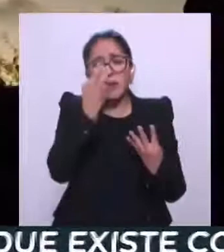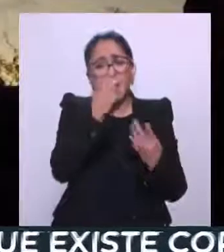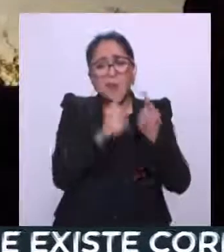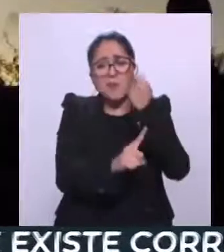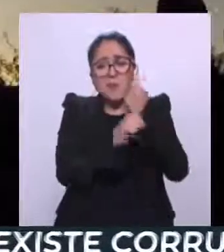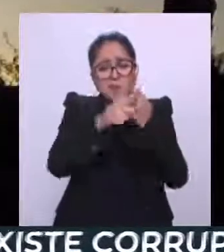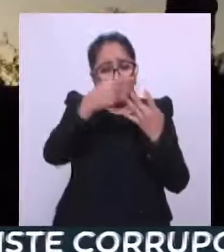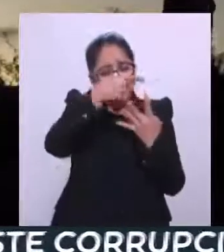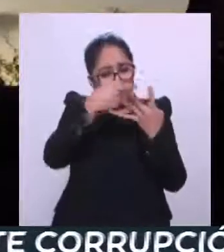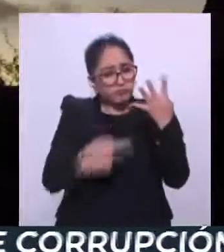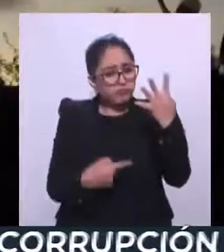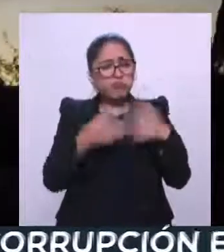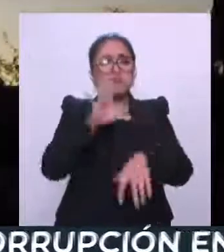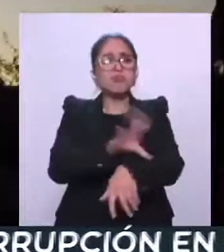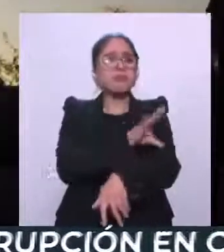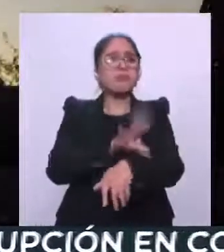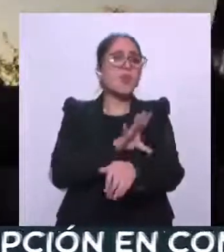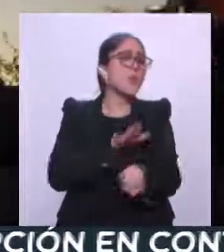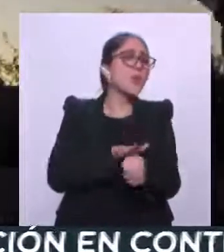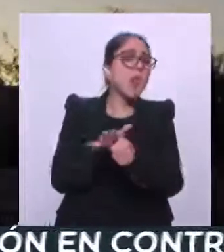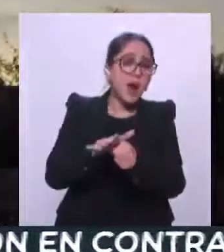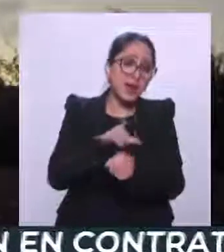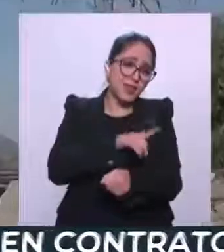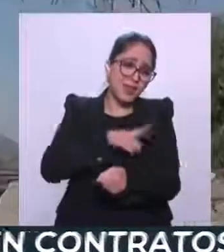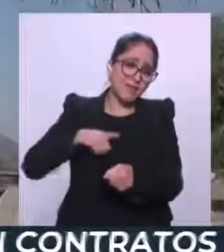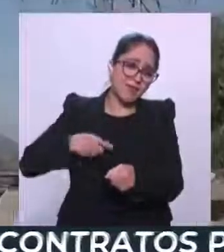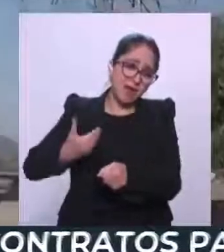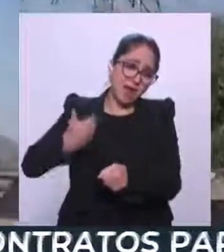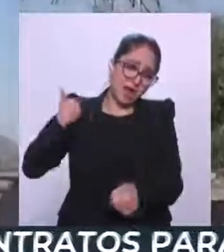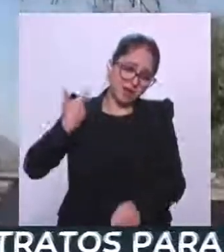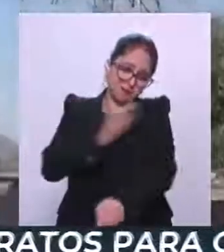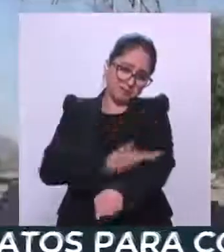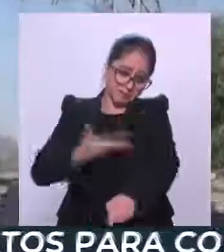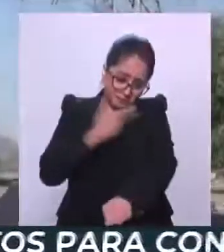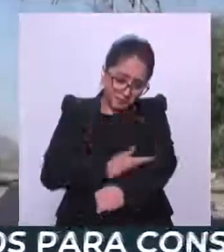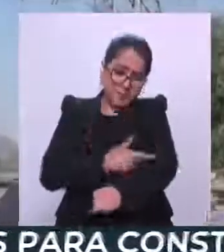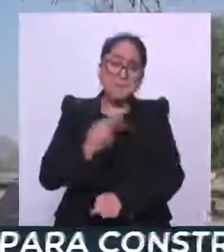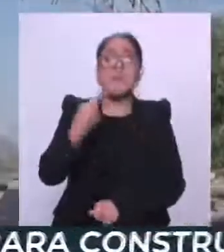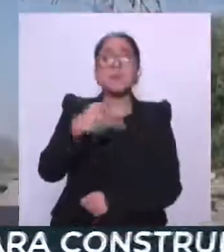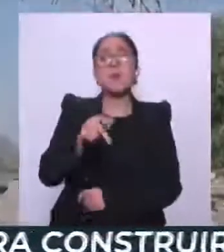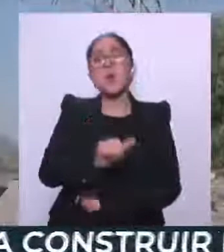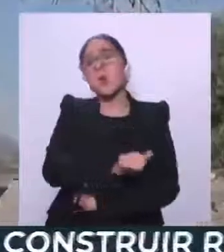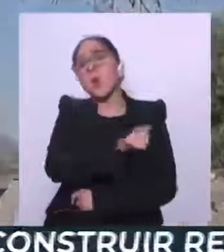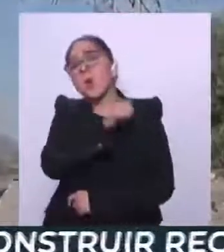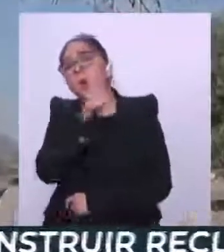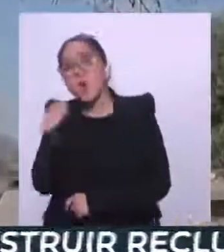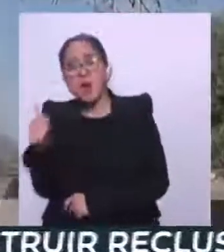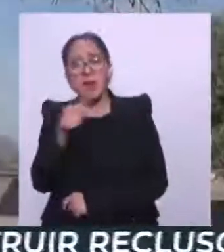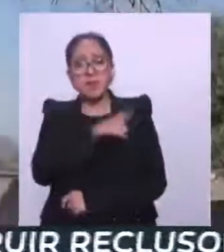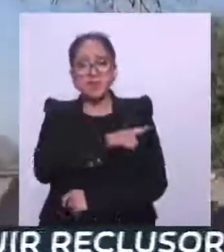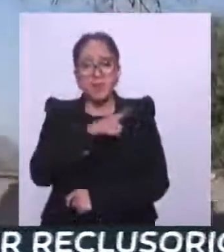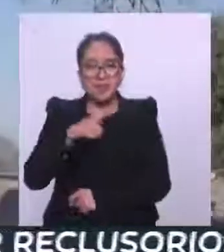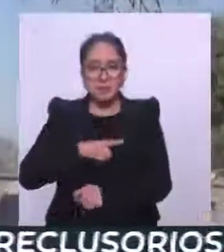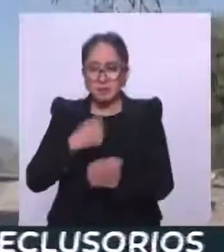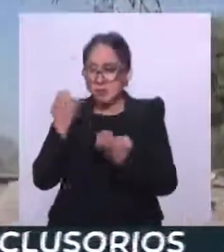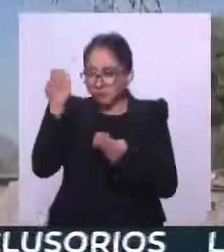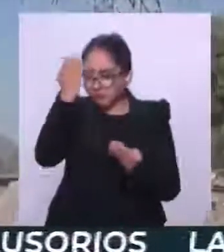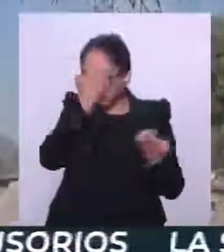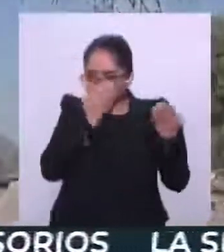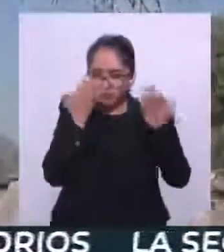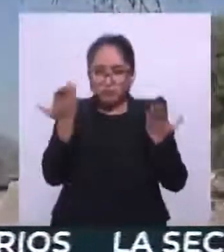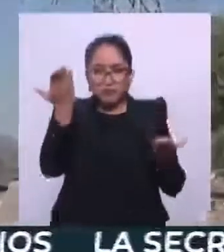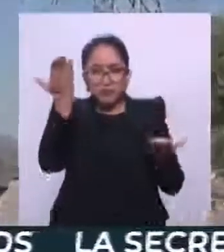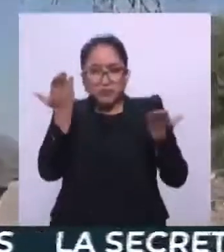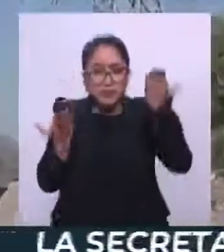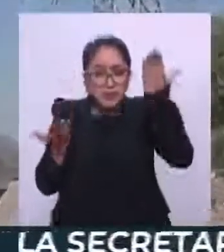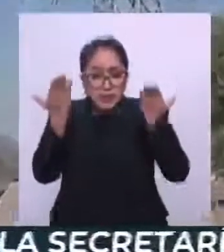que se tiene que resolver. Y el otro problema es que de manera permanente se debe mantener un balance